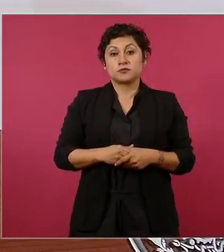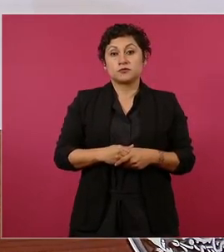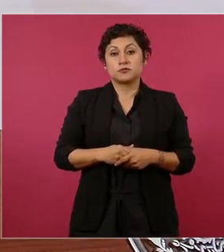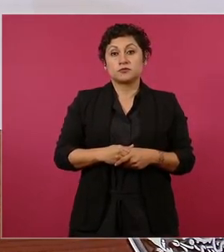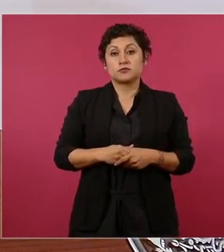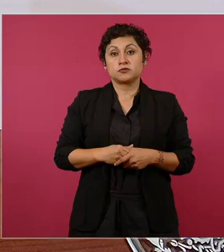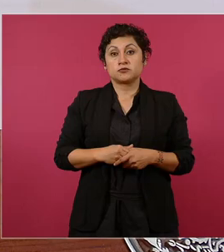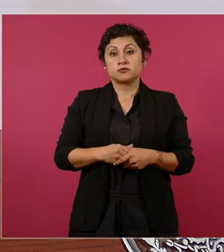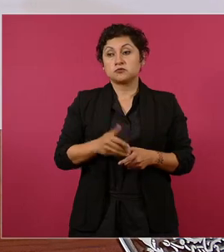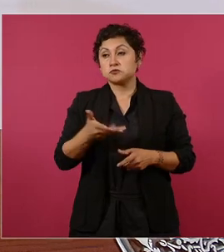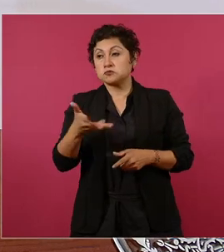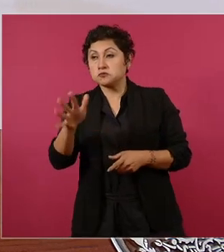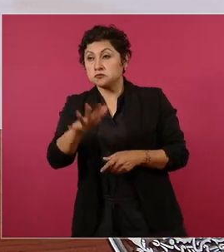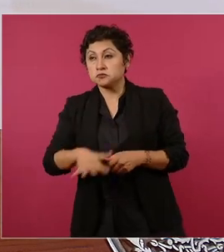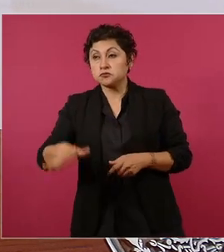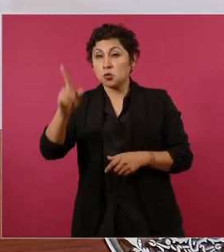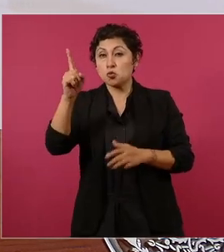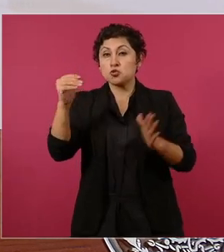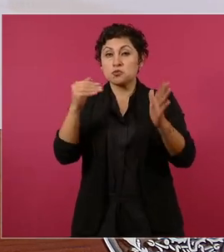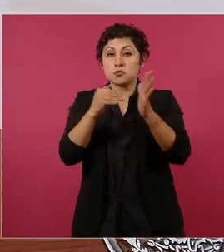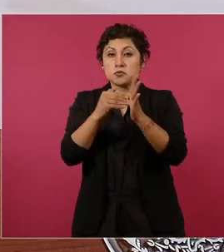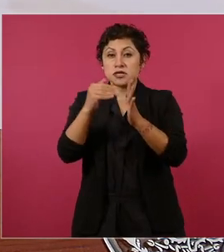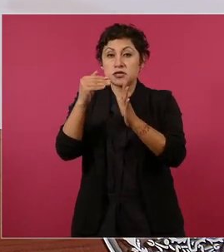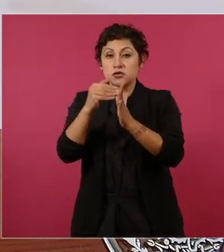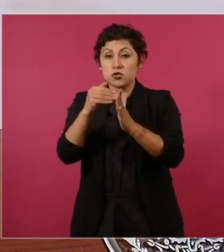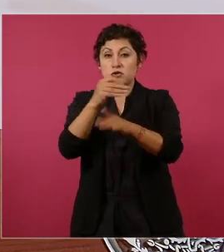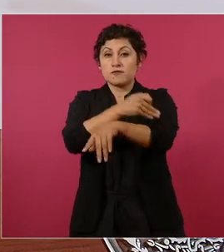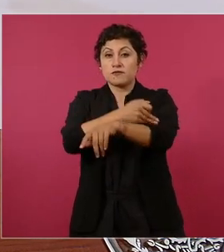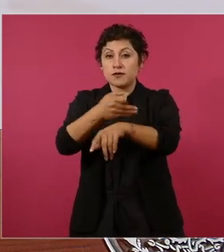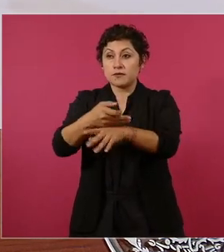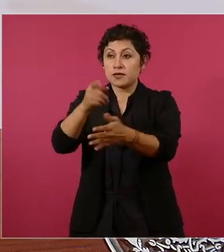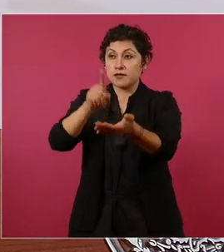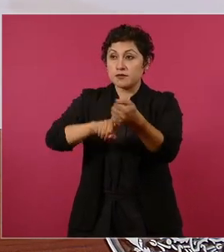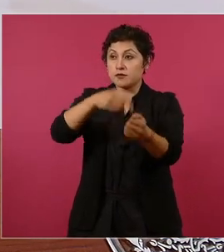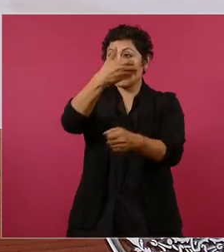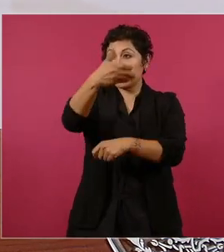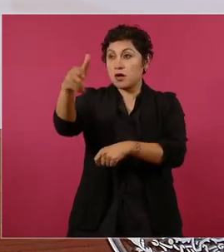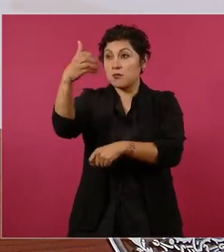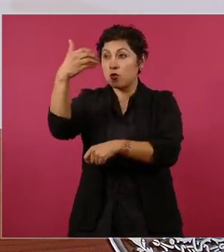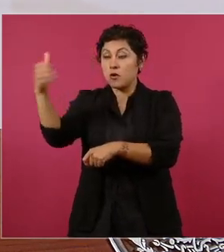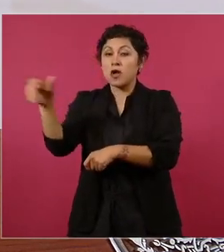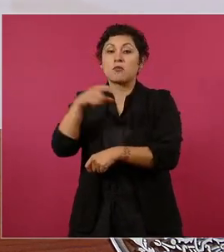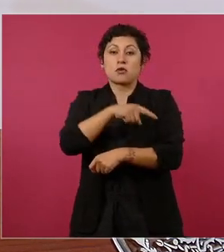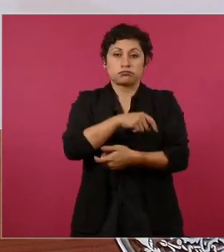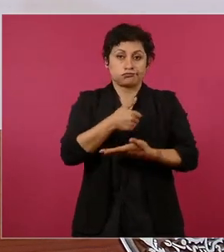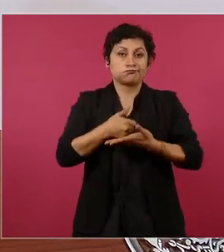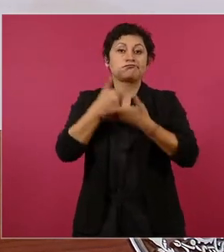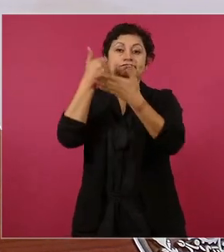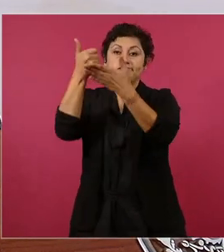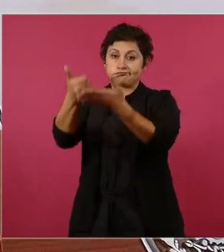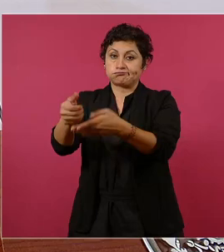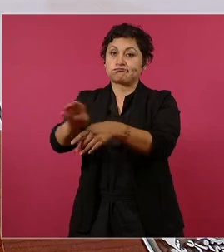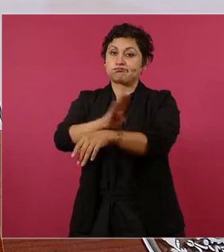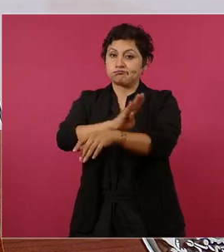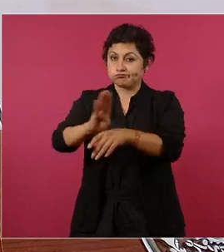1 millón de familias campesinas, que en aquel tiempo era